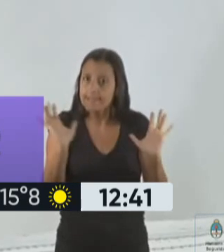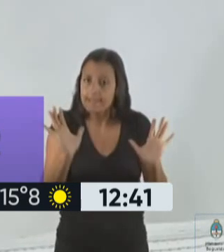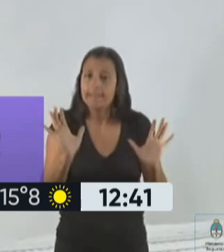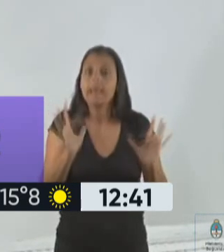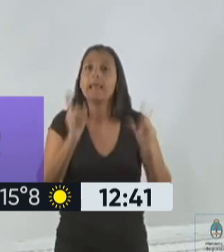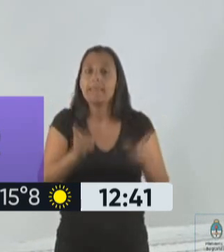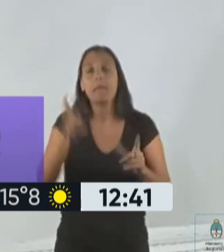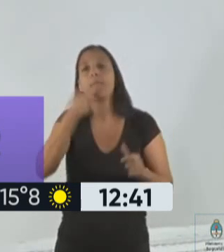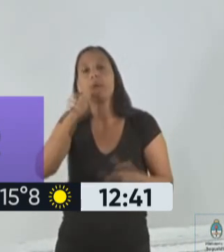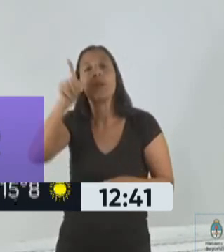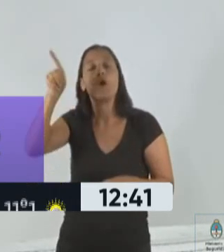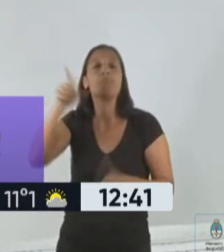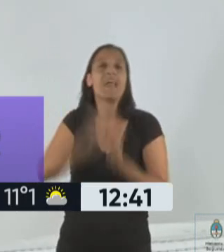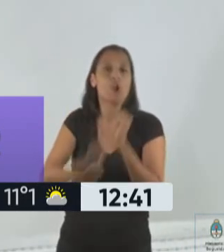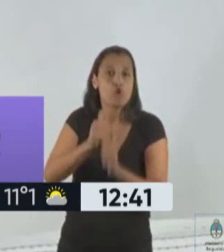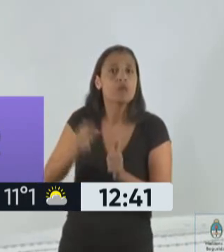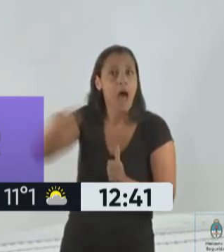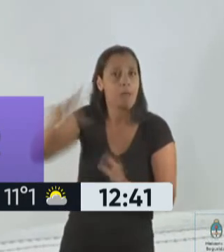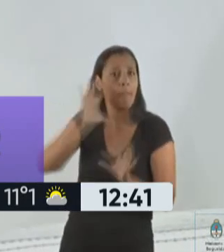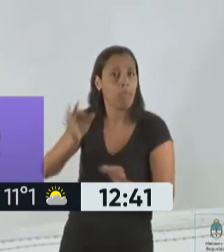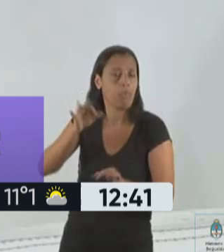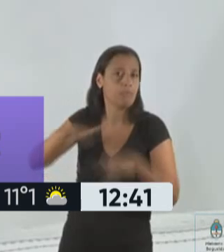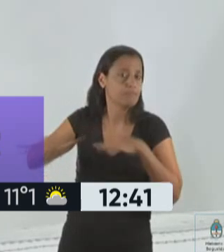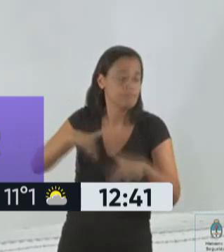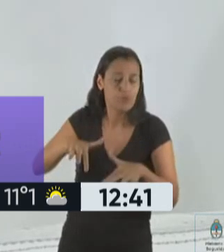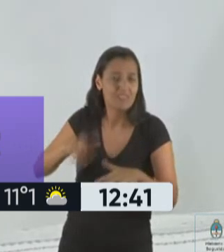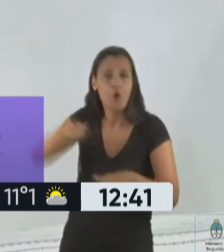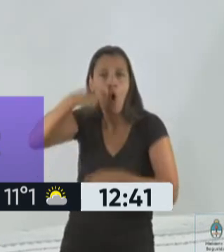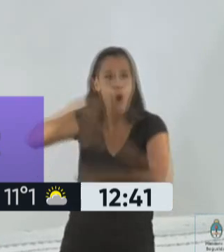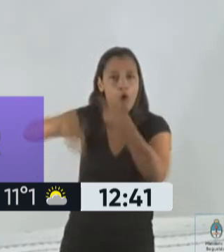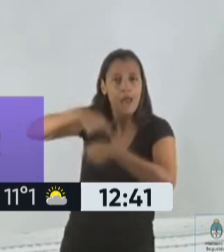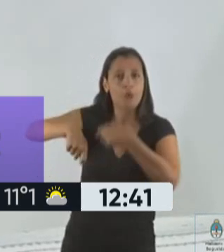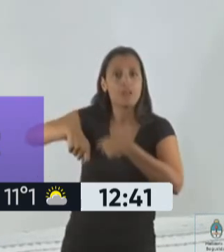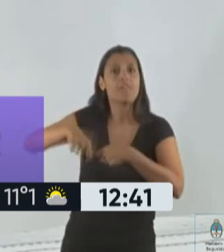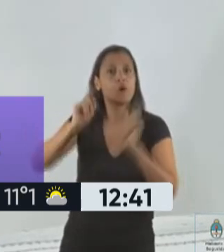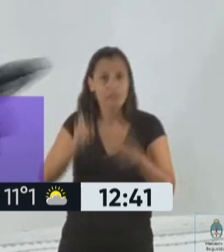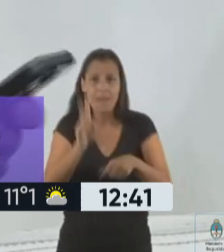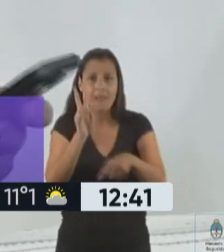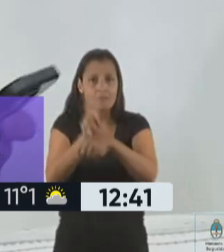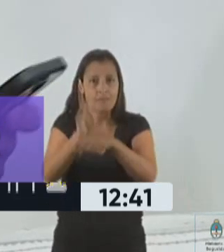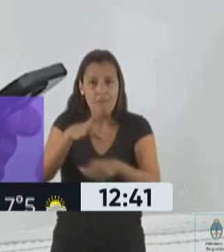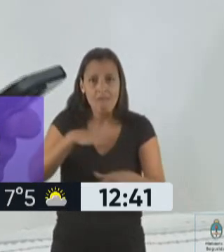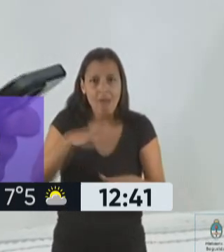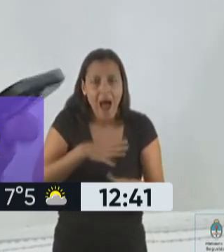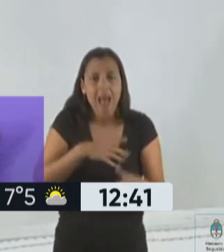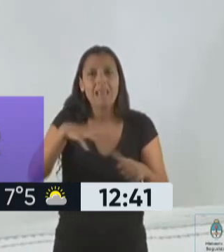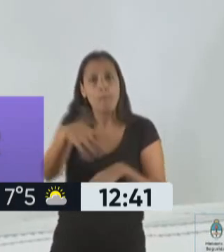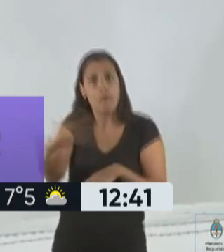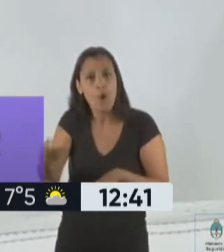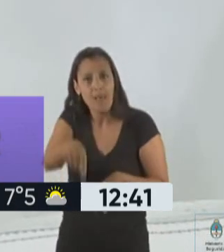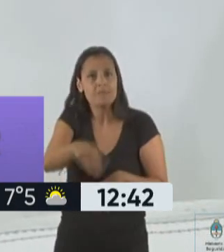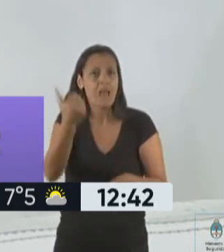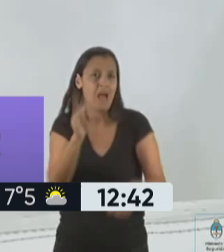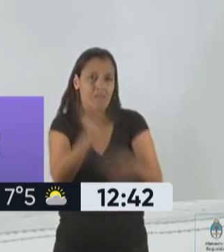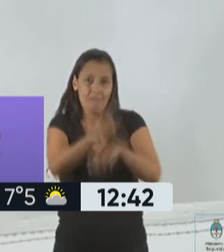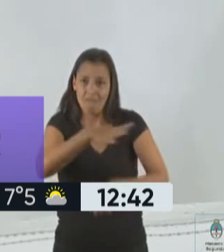de Rosario, que tiene particular preocupación con la cuestión del narcotráfico, la inseguridad en el conurbano. En esto le pido también una reflexión a